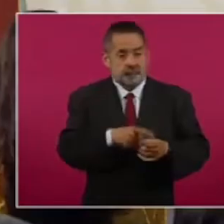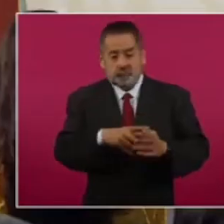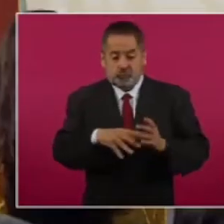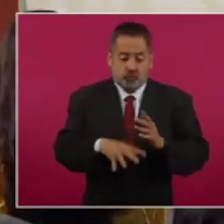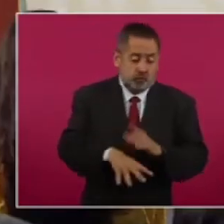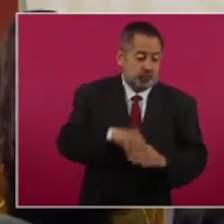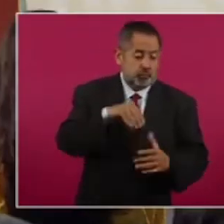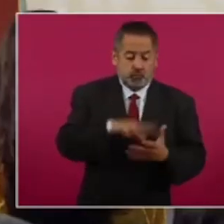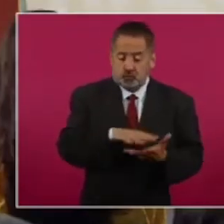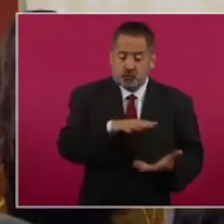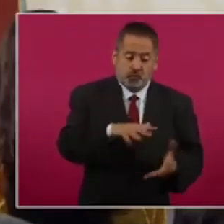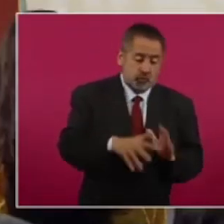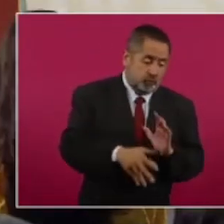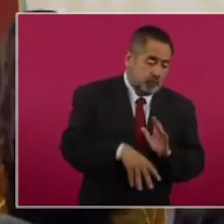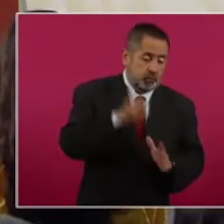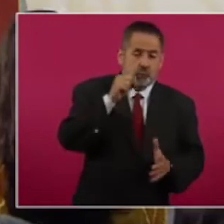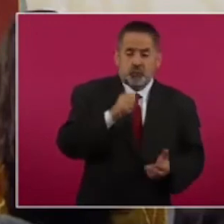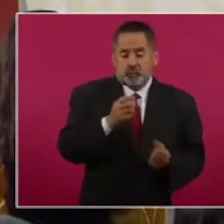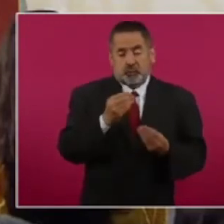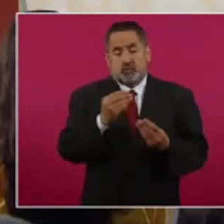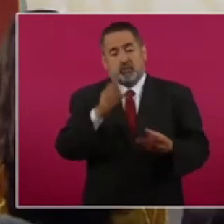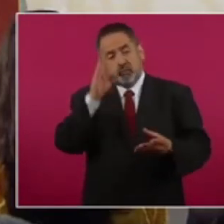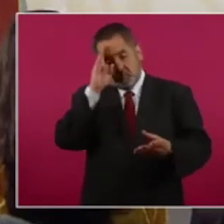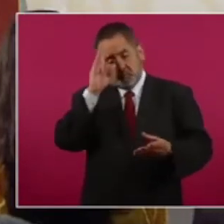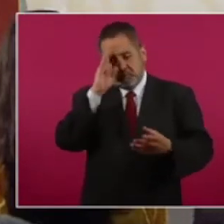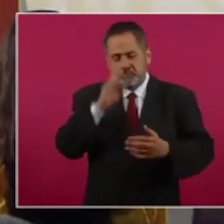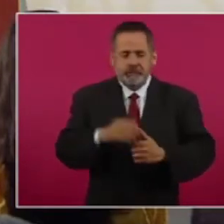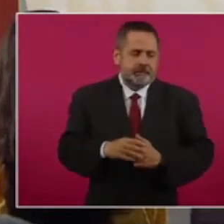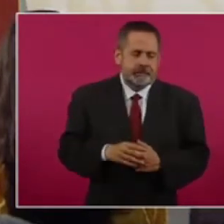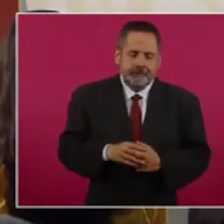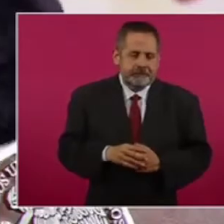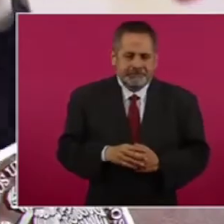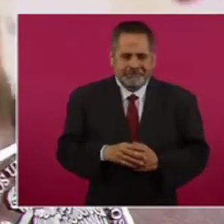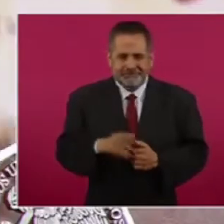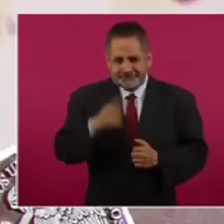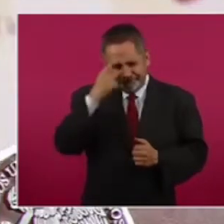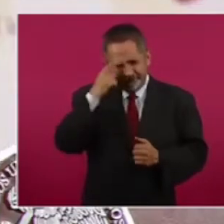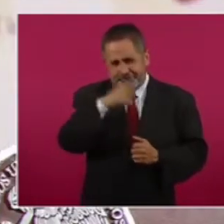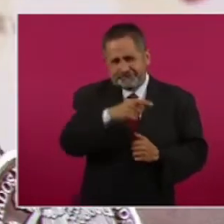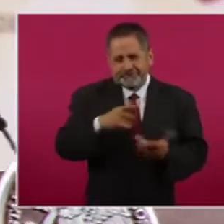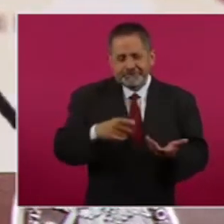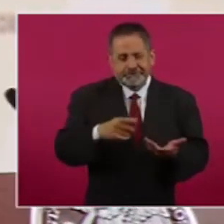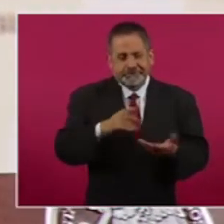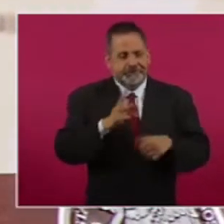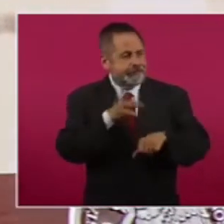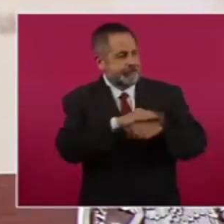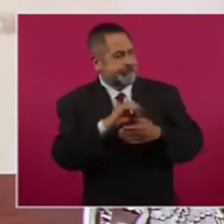iban a estar extrayendo con esos convenios, con esas concesiones,